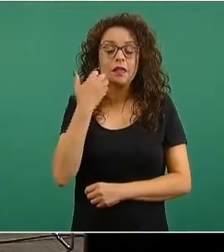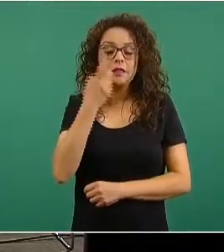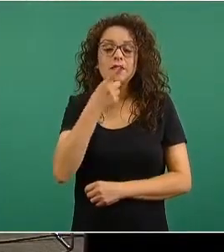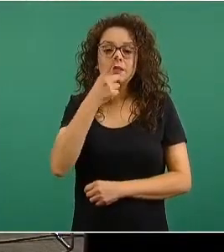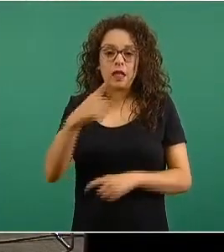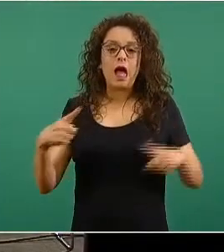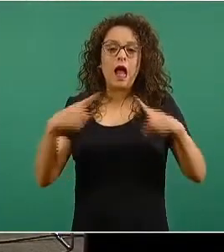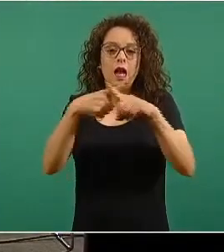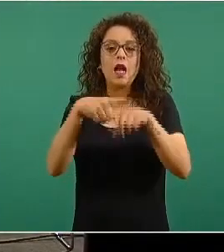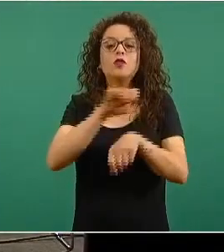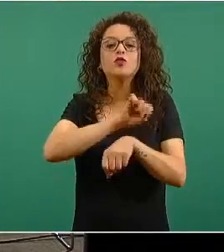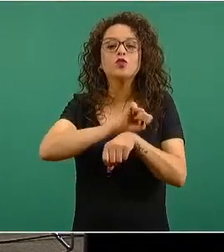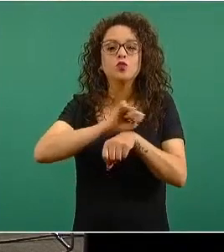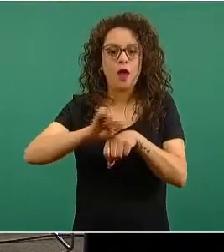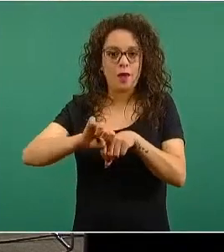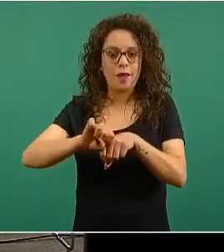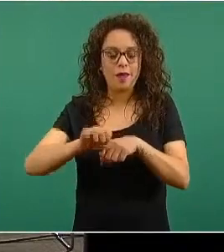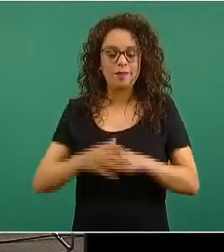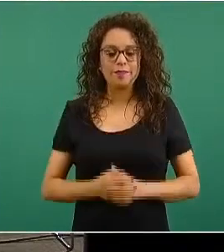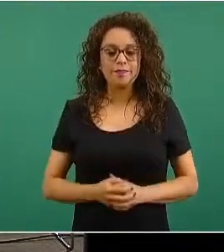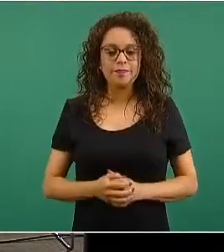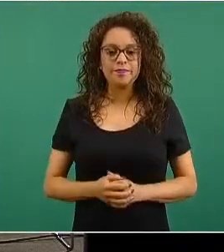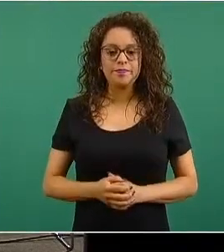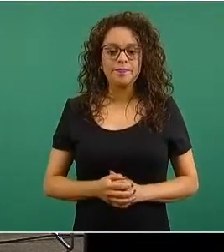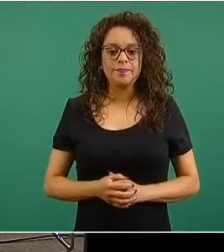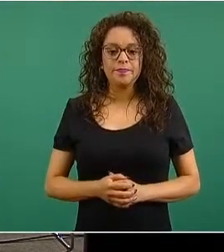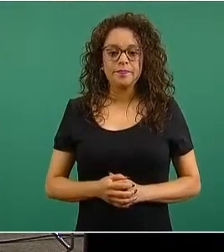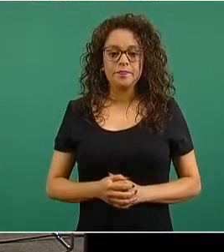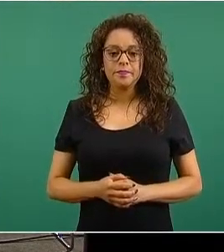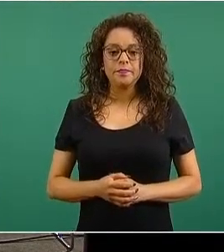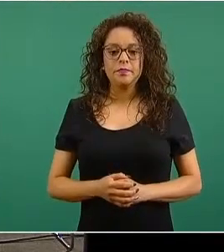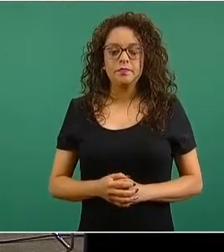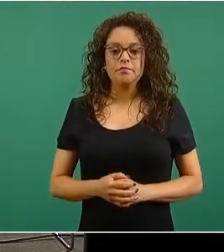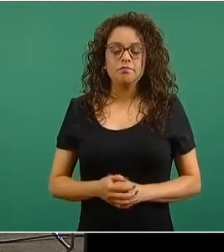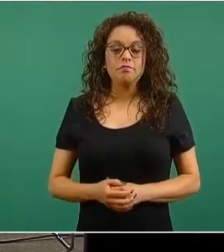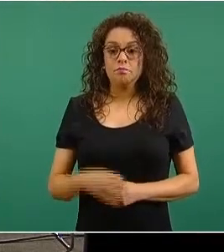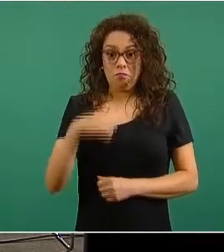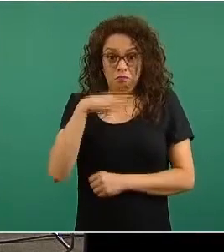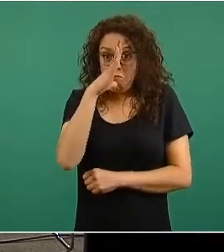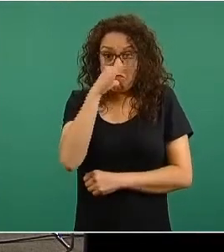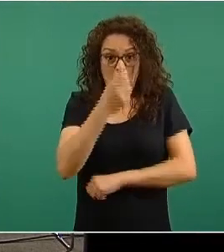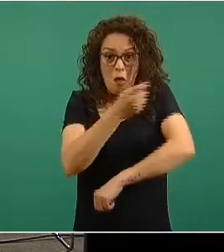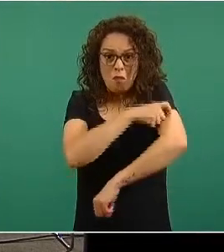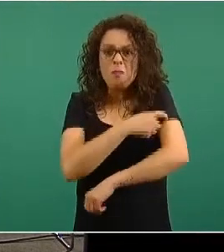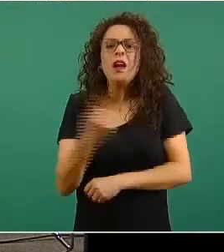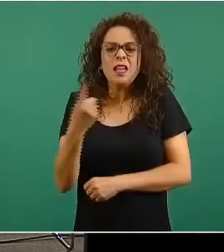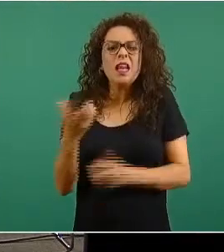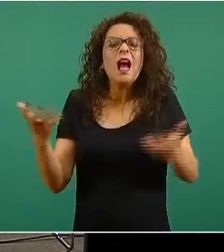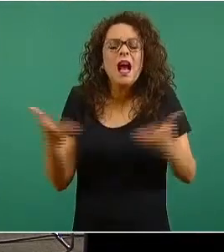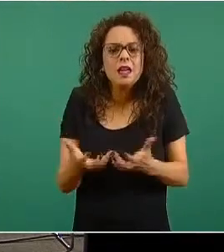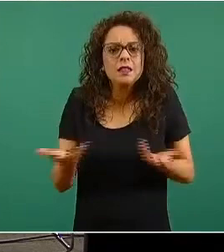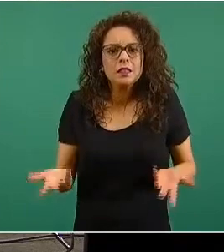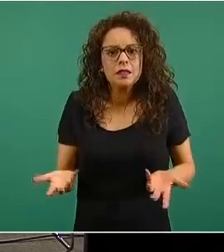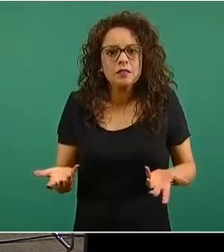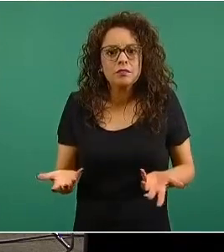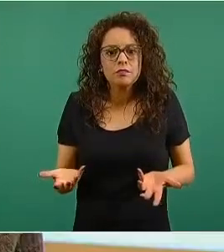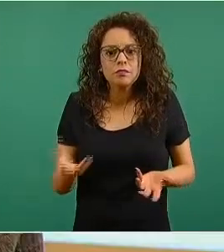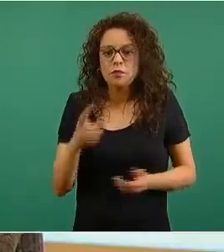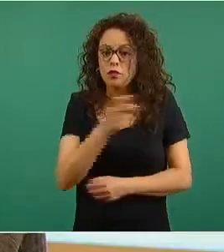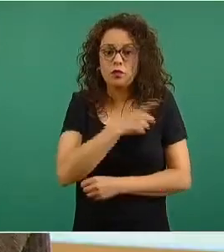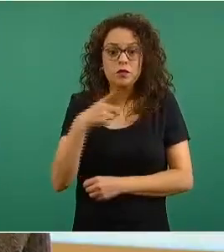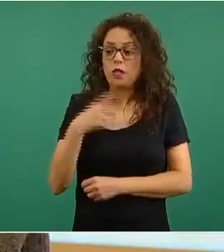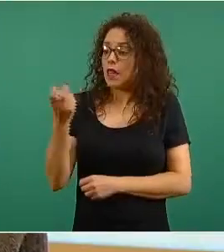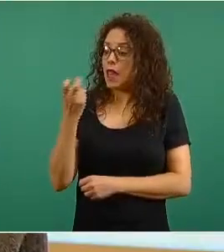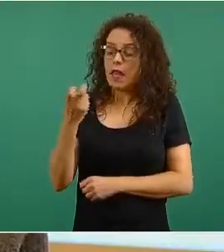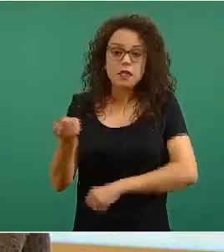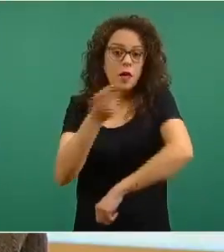leve. ¿Qué se puede hacer si entonces no se puede vacunar con esta vacuna? No se debe vacunar con esta vacuna. Se